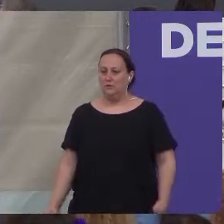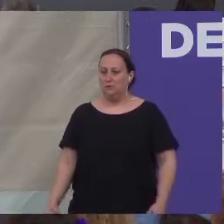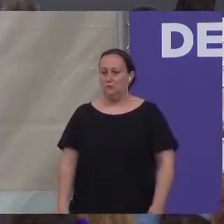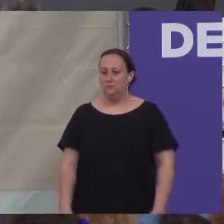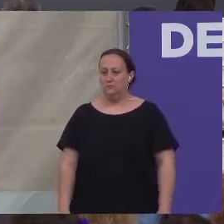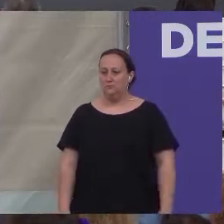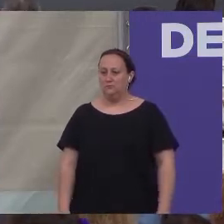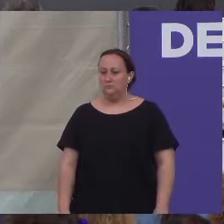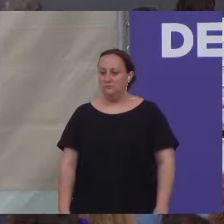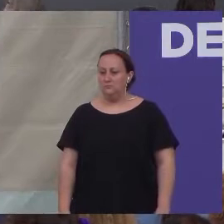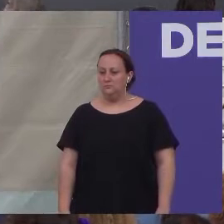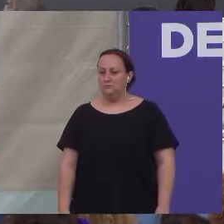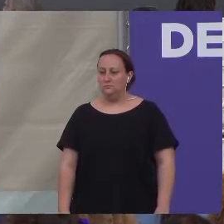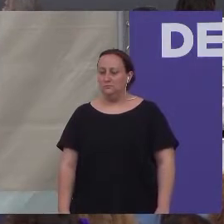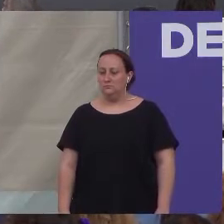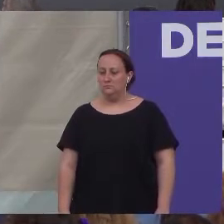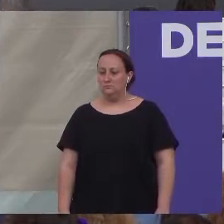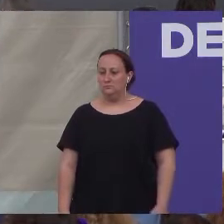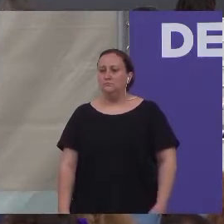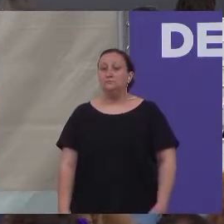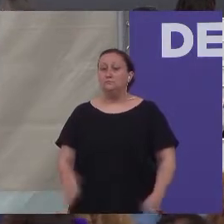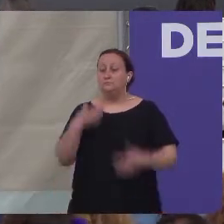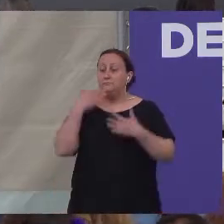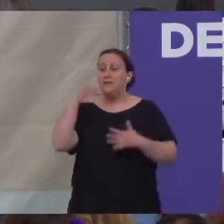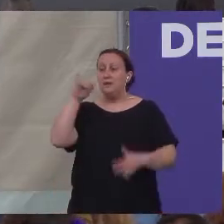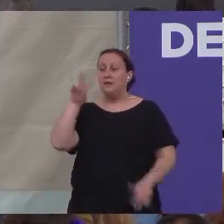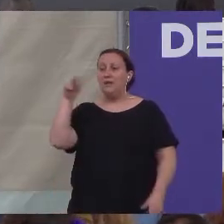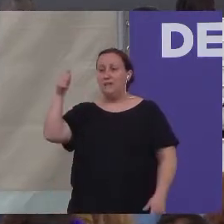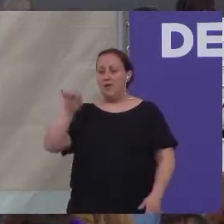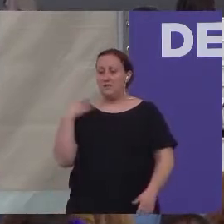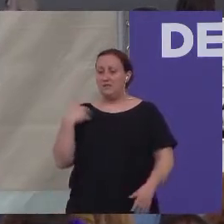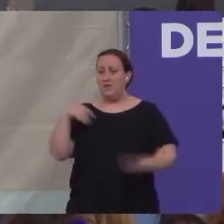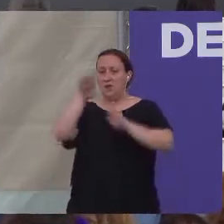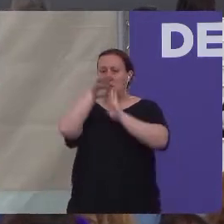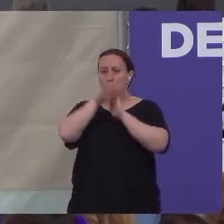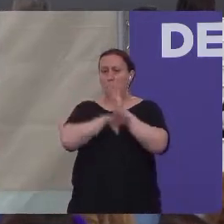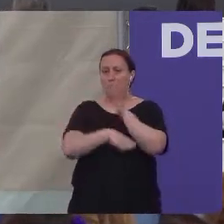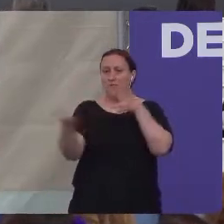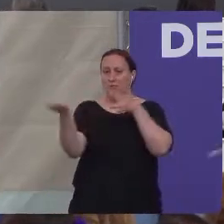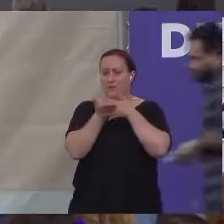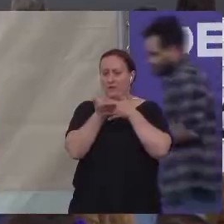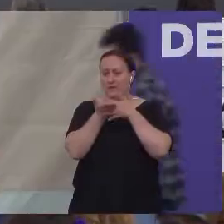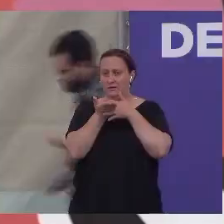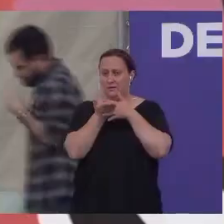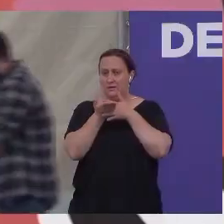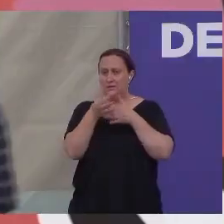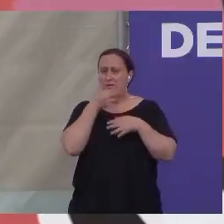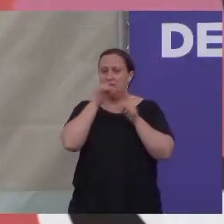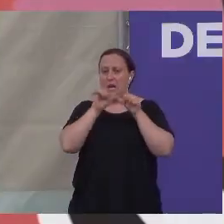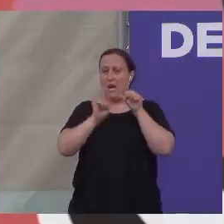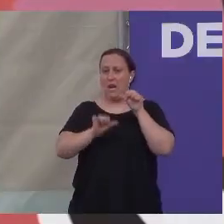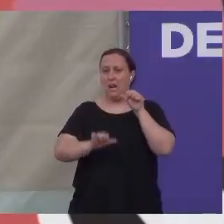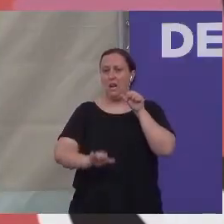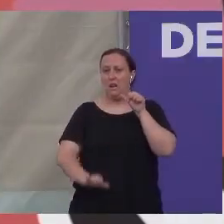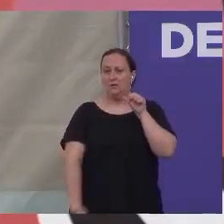Muchas gracias, Iván. Estamos ya a mitad de programación de esta larga tarde. Seguimos con el